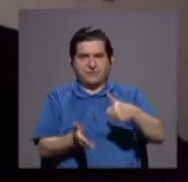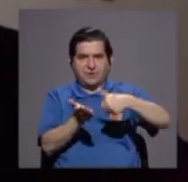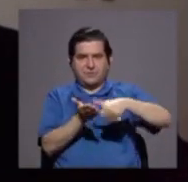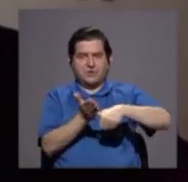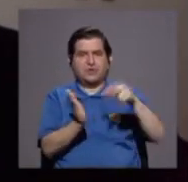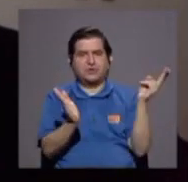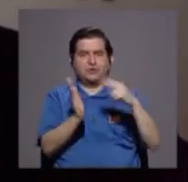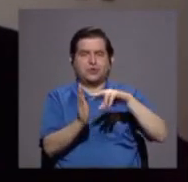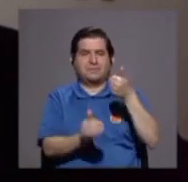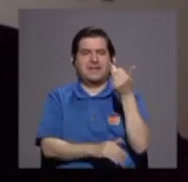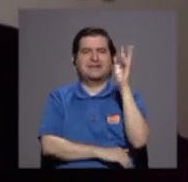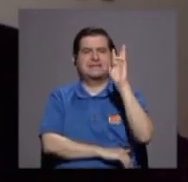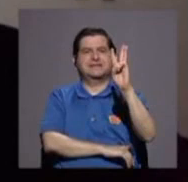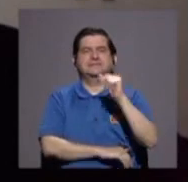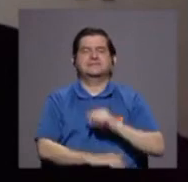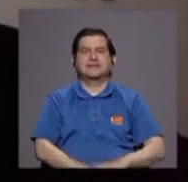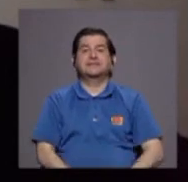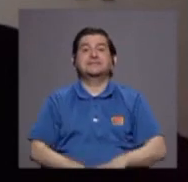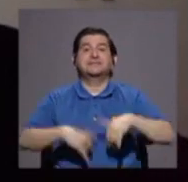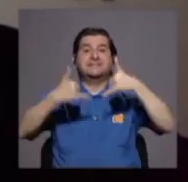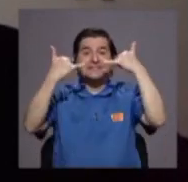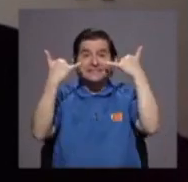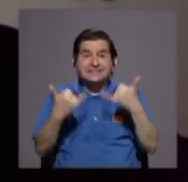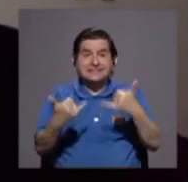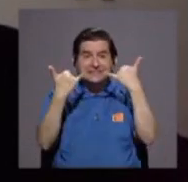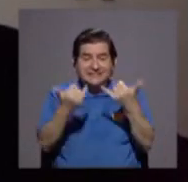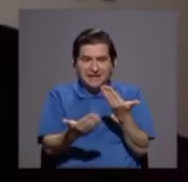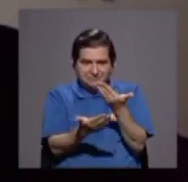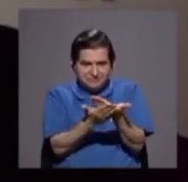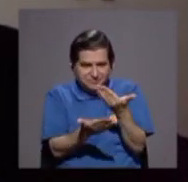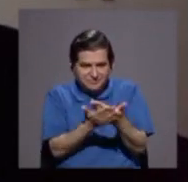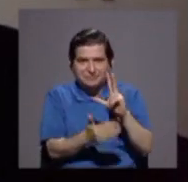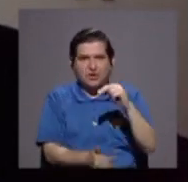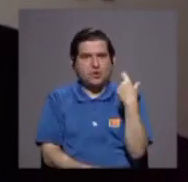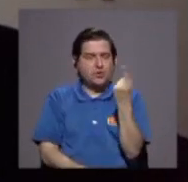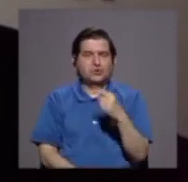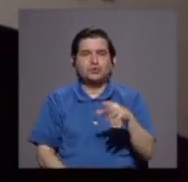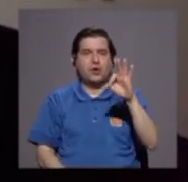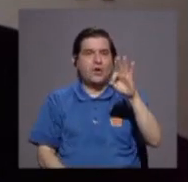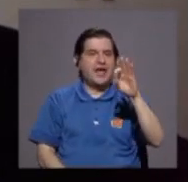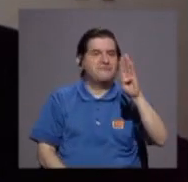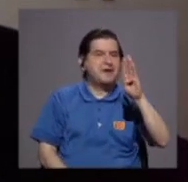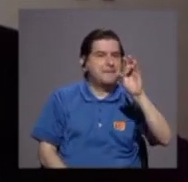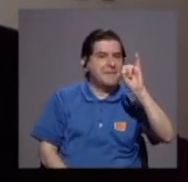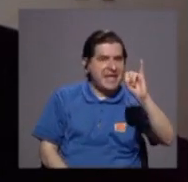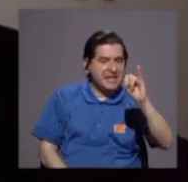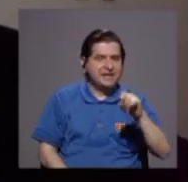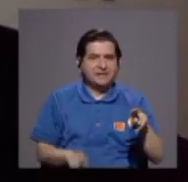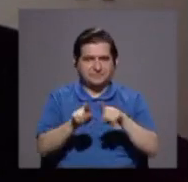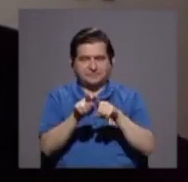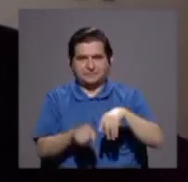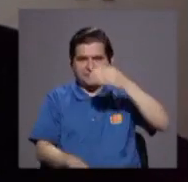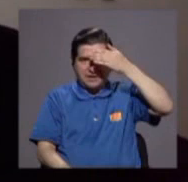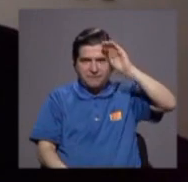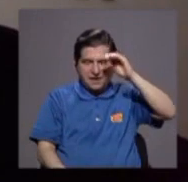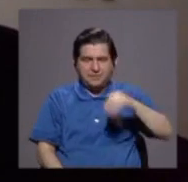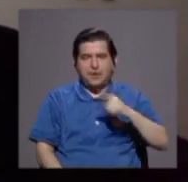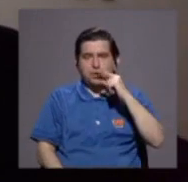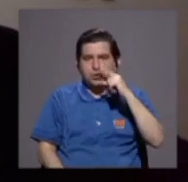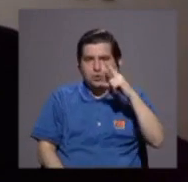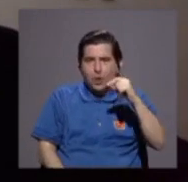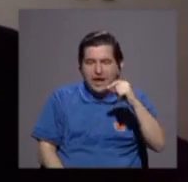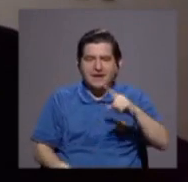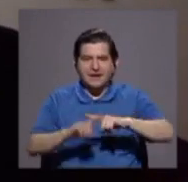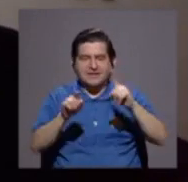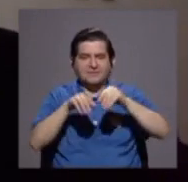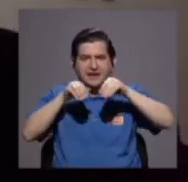del 2016 y ya ha habido indicios no solo del FBI, sino también de Facebook, de Twitter y de